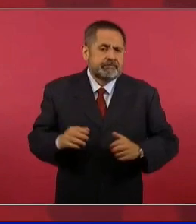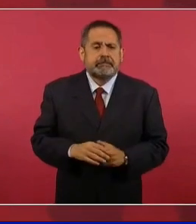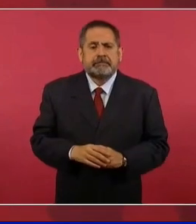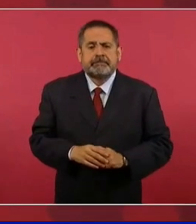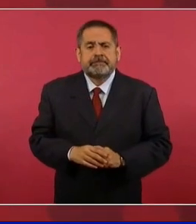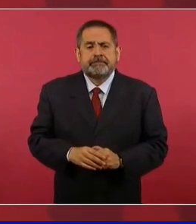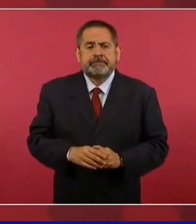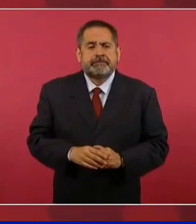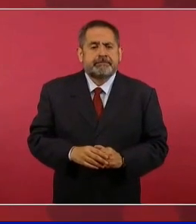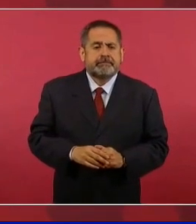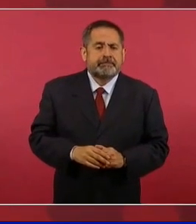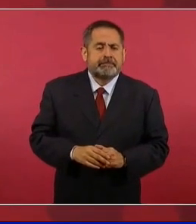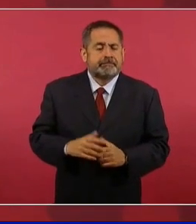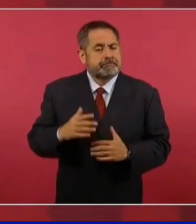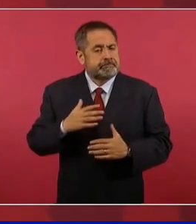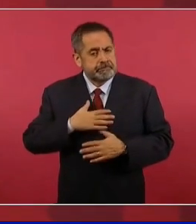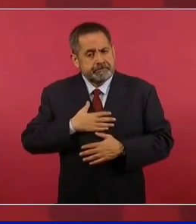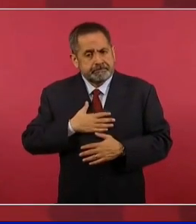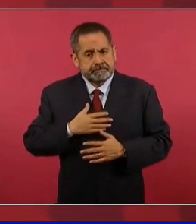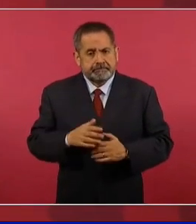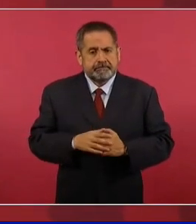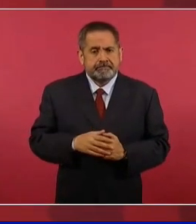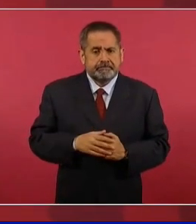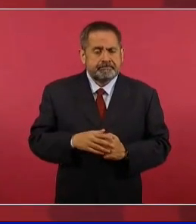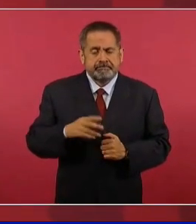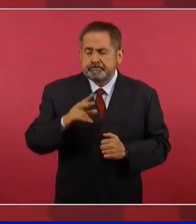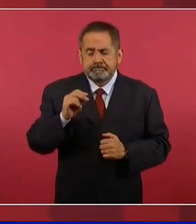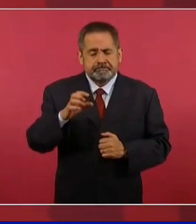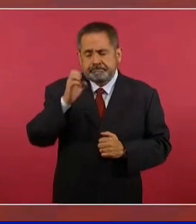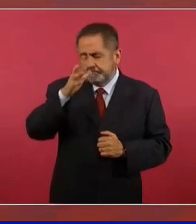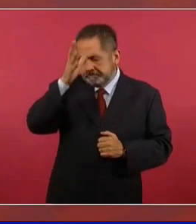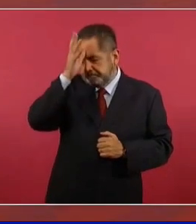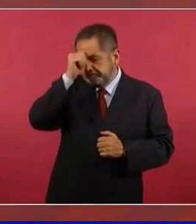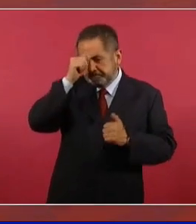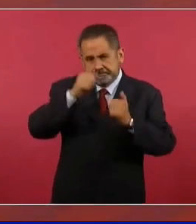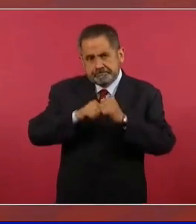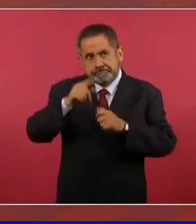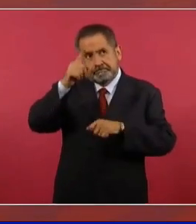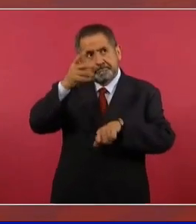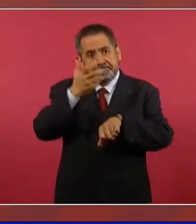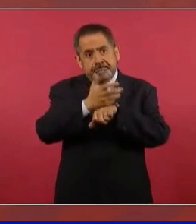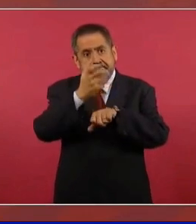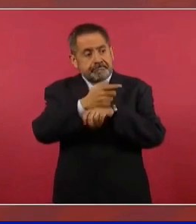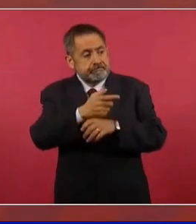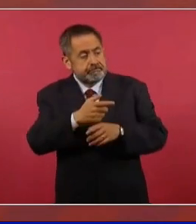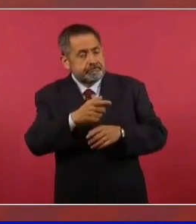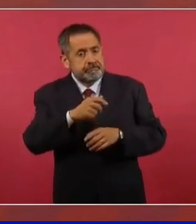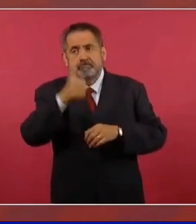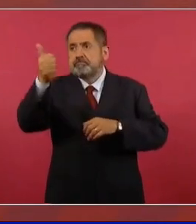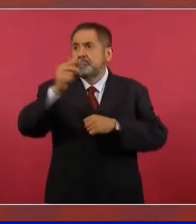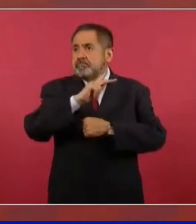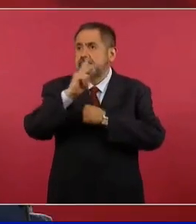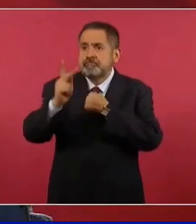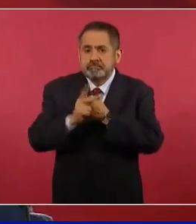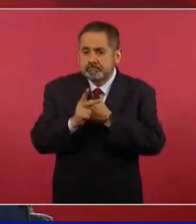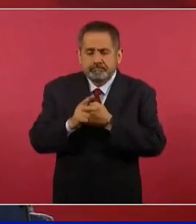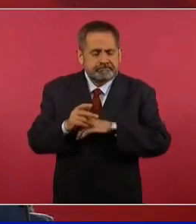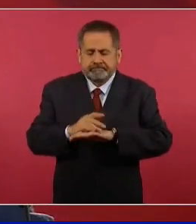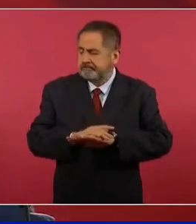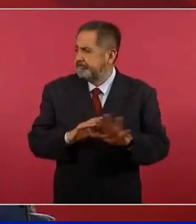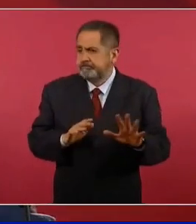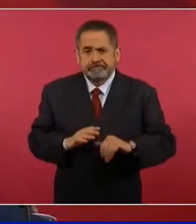Entonces, nosotros no estamos de acuerdo en que ningún gobierno extranjero